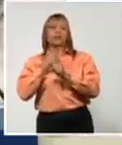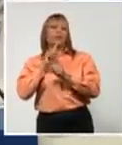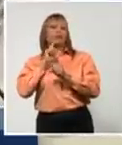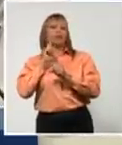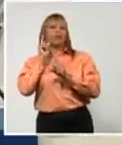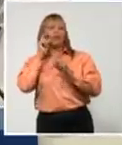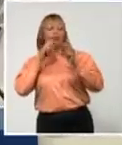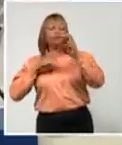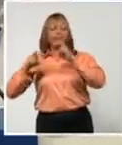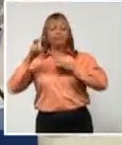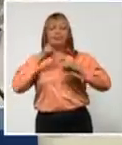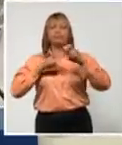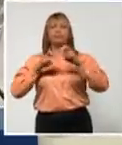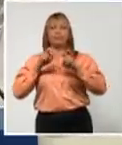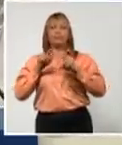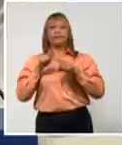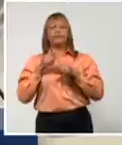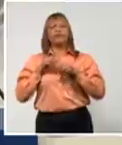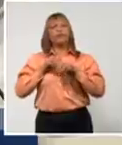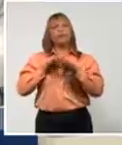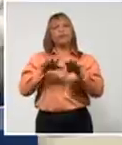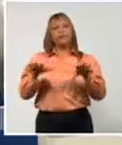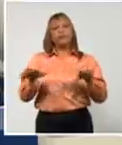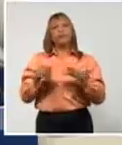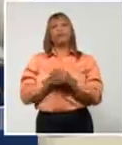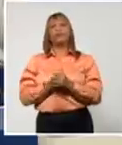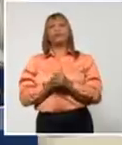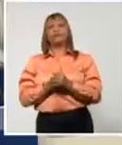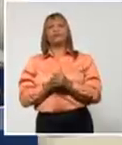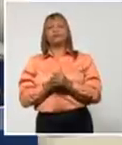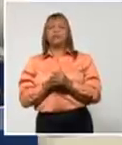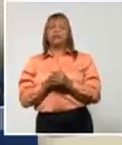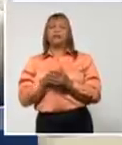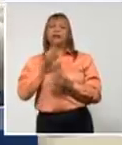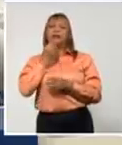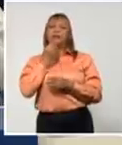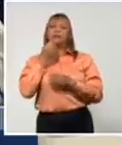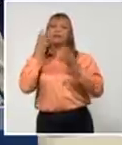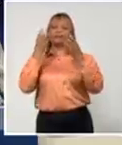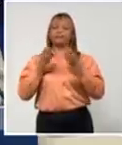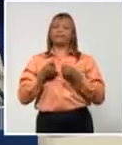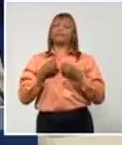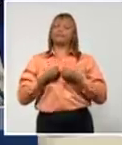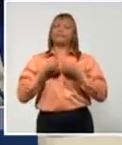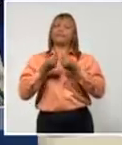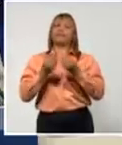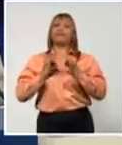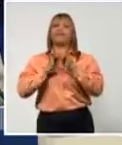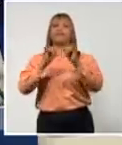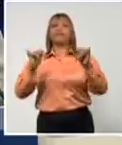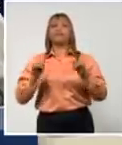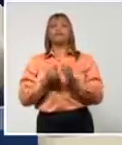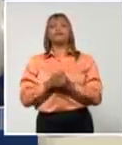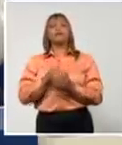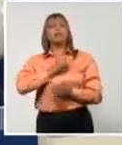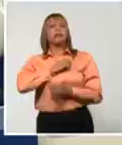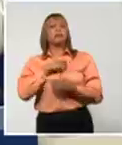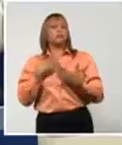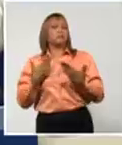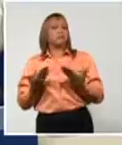los epidemiólogos, para poder tener esta información. Y lo que queremos con